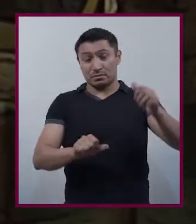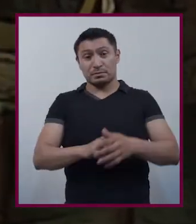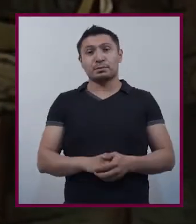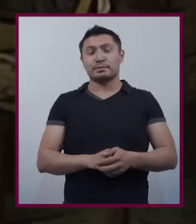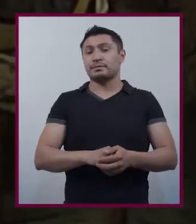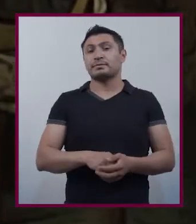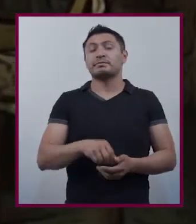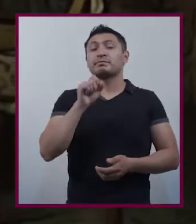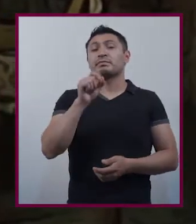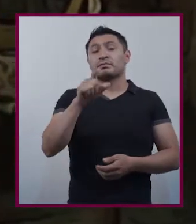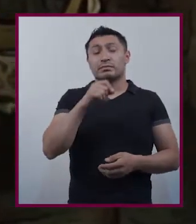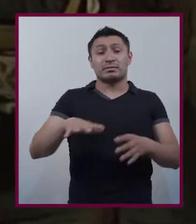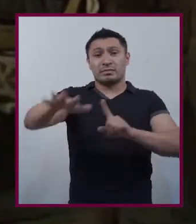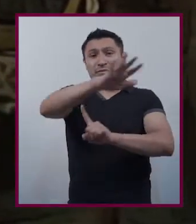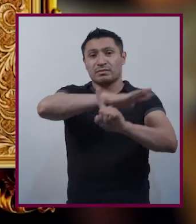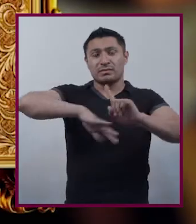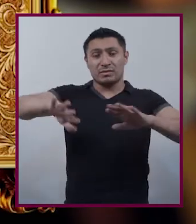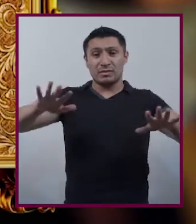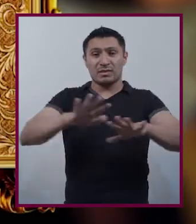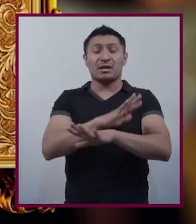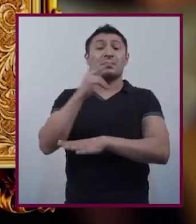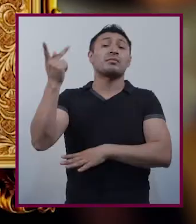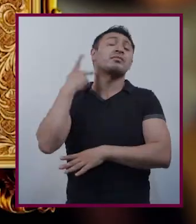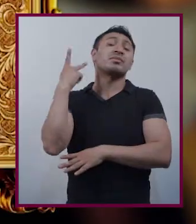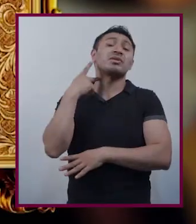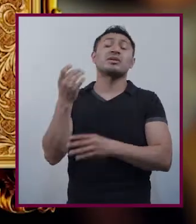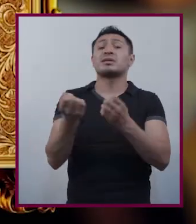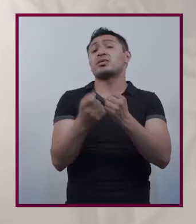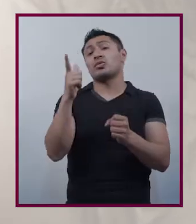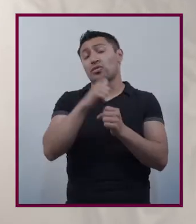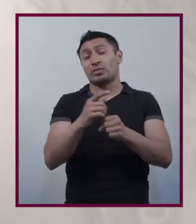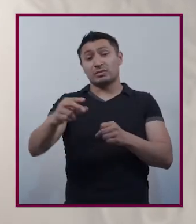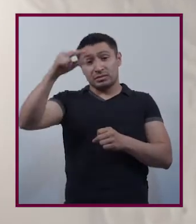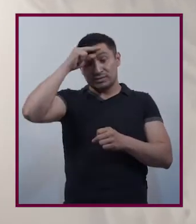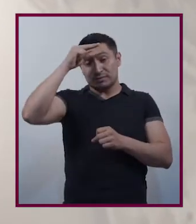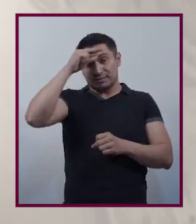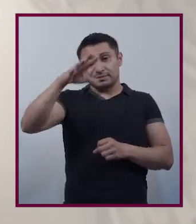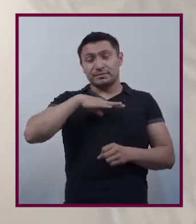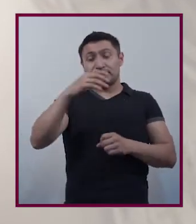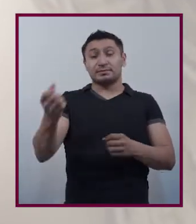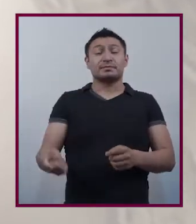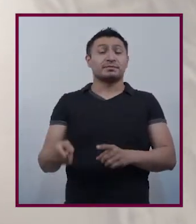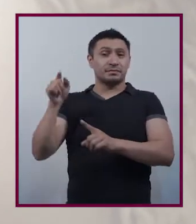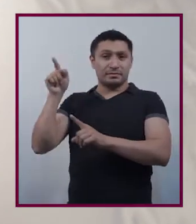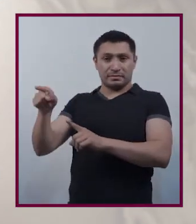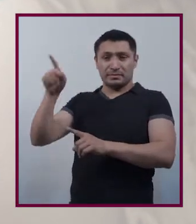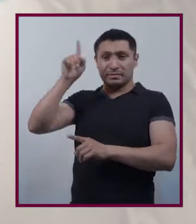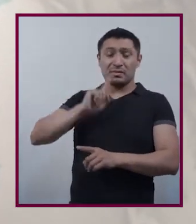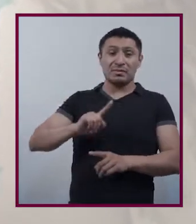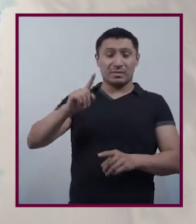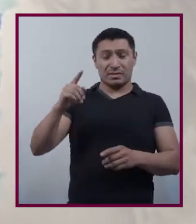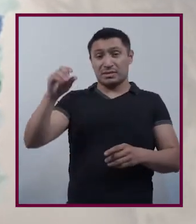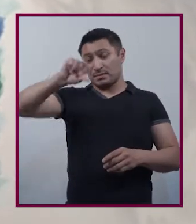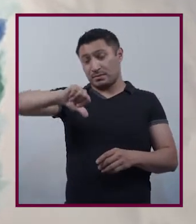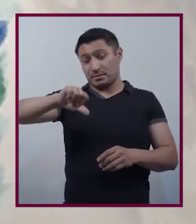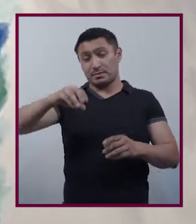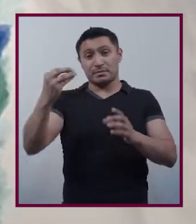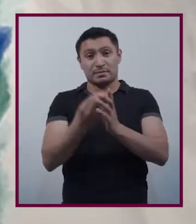de grandes cambios políticos, sociales e intelectuales, aparece la protagonista del programa de